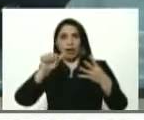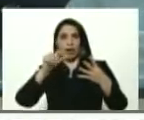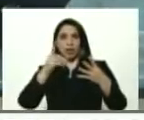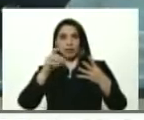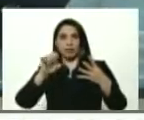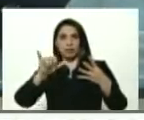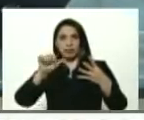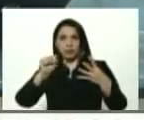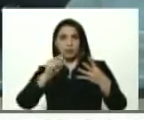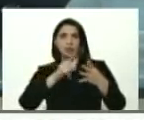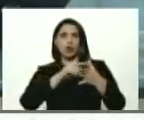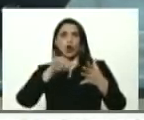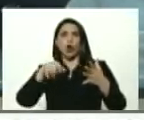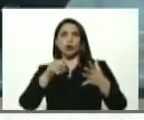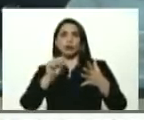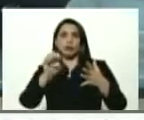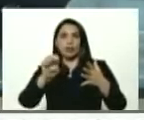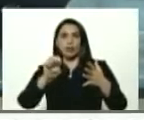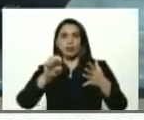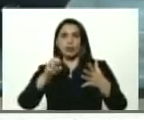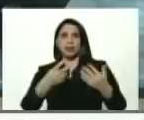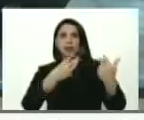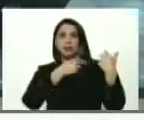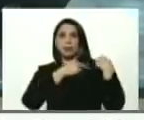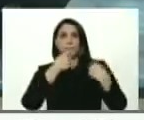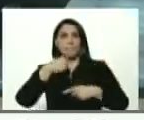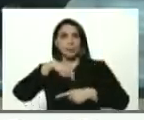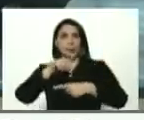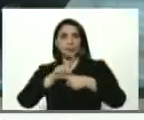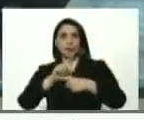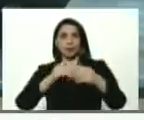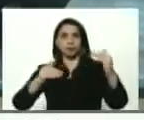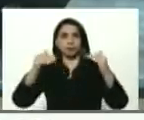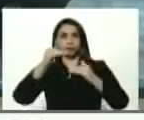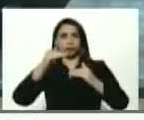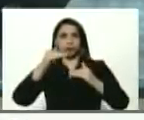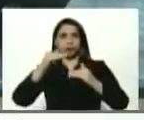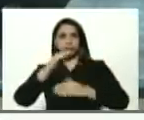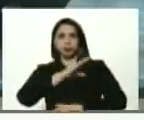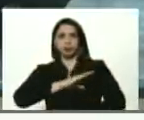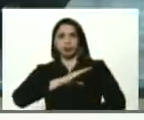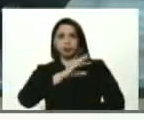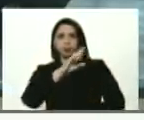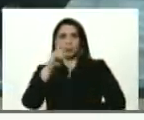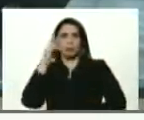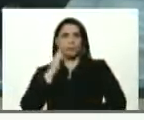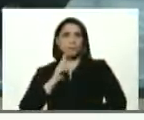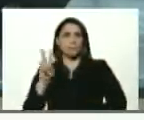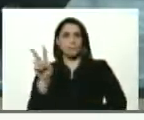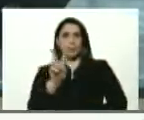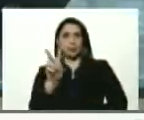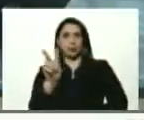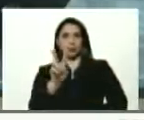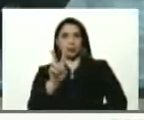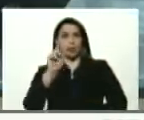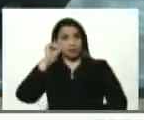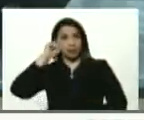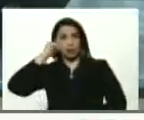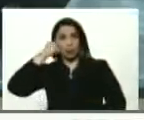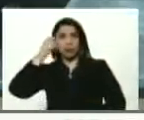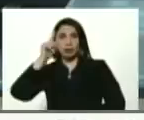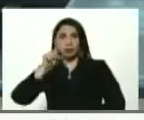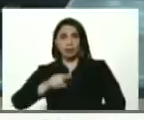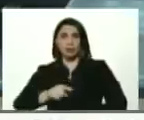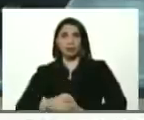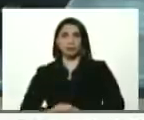Gutiérrez Parra como rectores principales del máximo ente comicial de la República Bolivariana de Venezuela. Se recuerda también